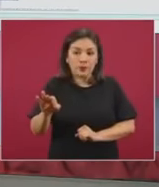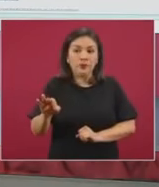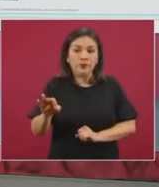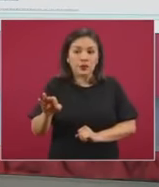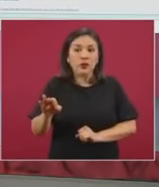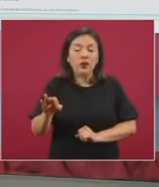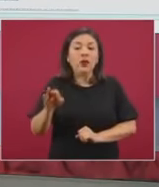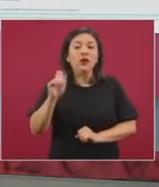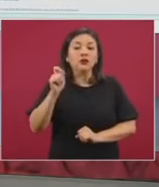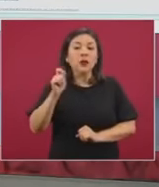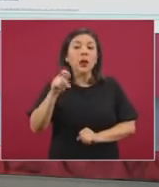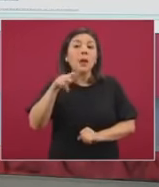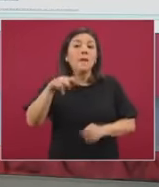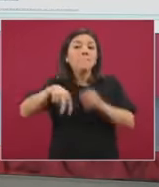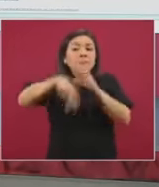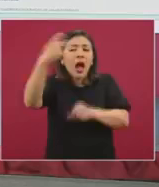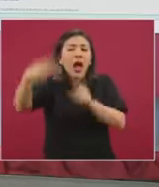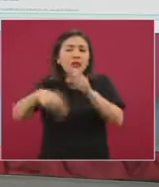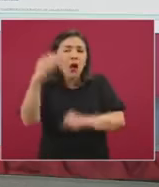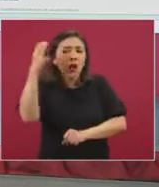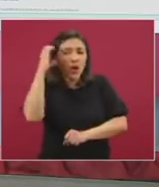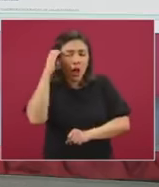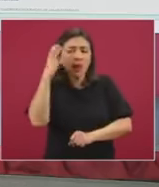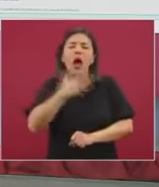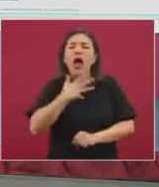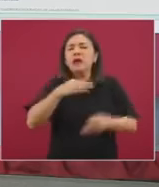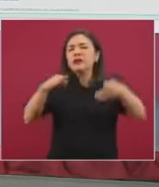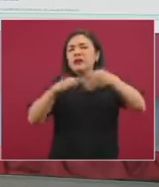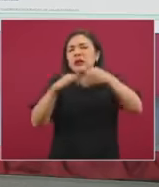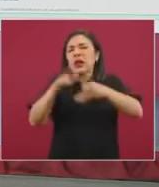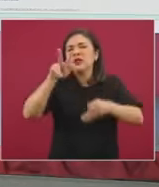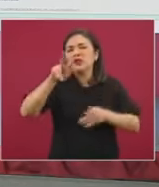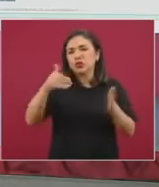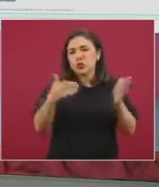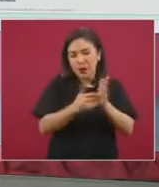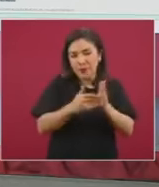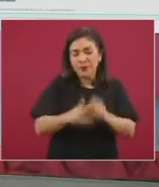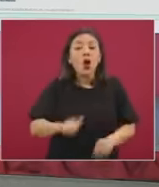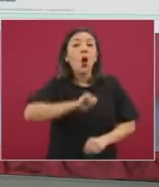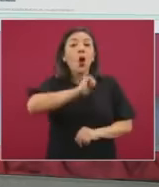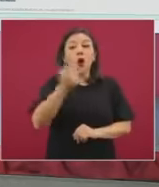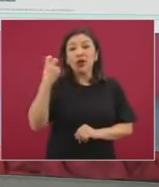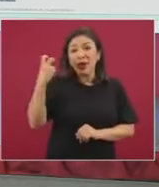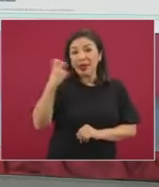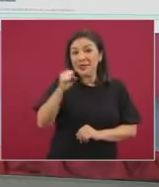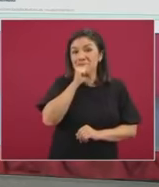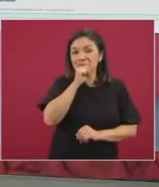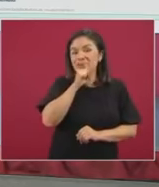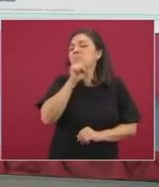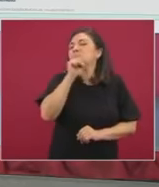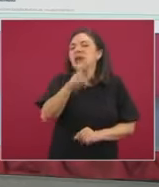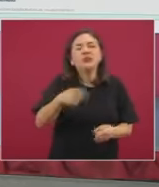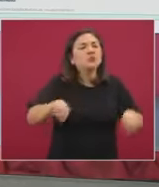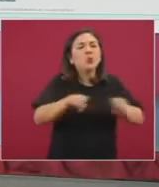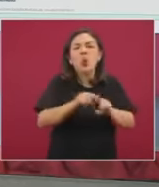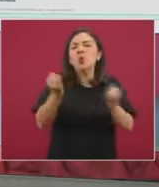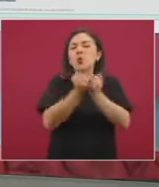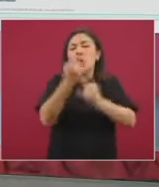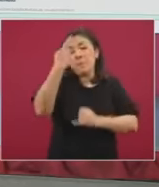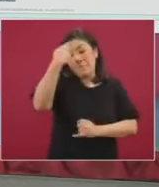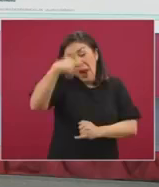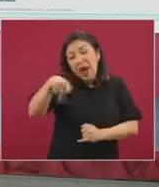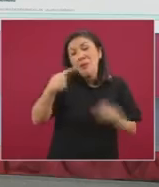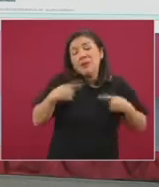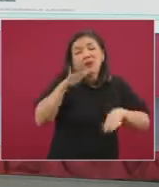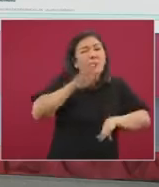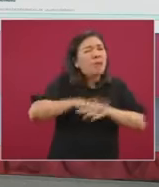disponibles casi 18.000 camas. La siguiente, por favor. Y la siguiente lo que muestra es el mismo esquema, pero para el paciente crítico,